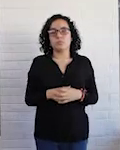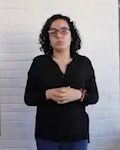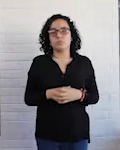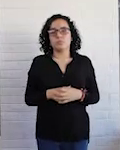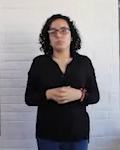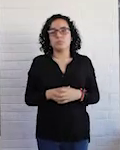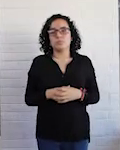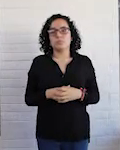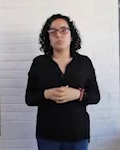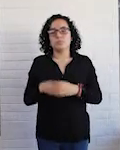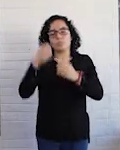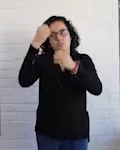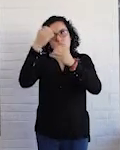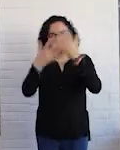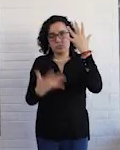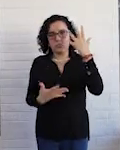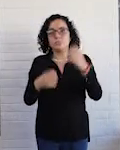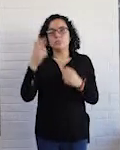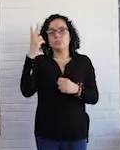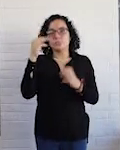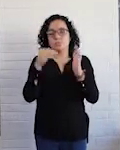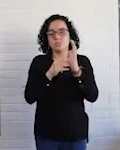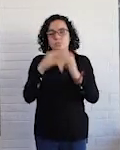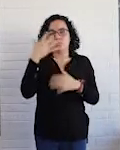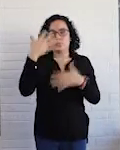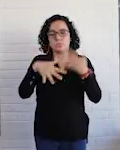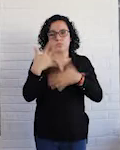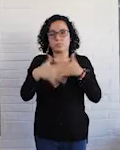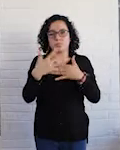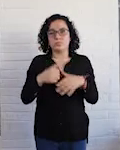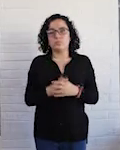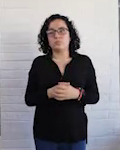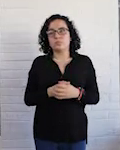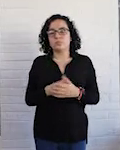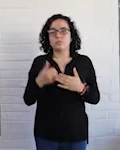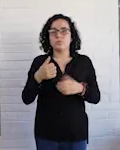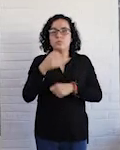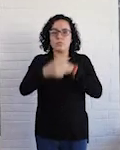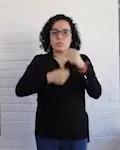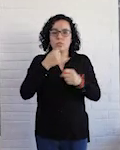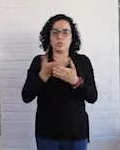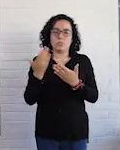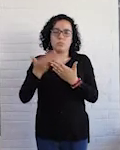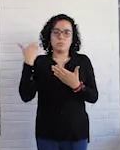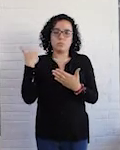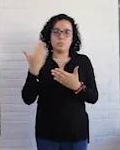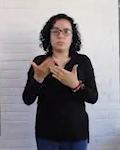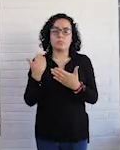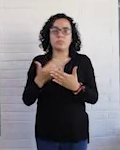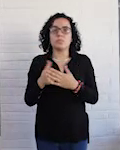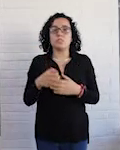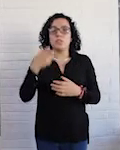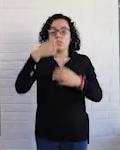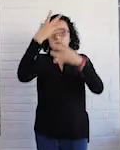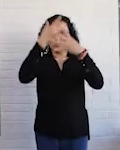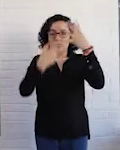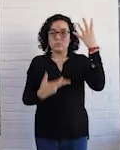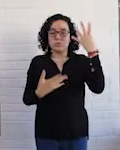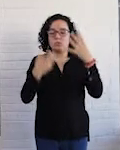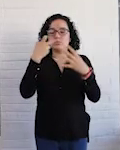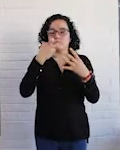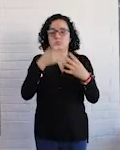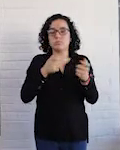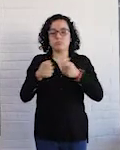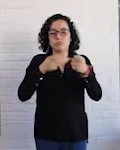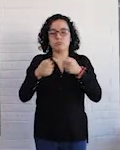2014. Estas son las del 2015. Y el año pasado, este es el panorama de las marcas que hay para manejar lo que acabamos de